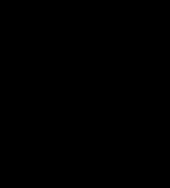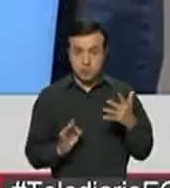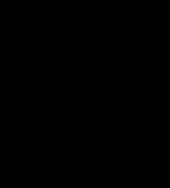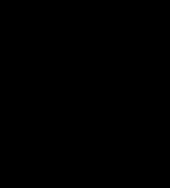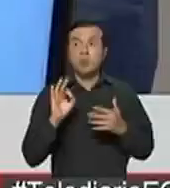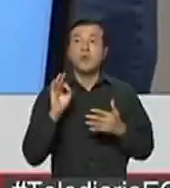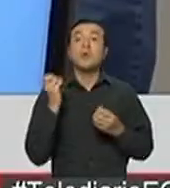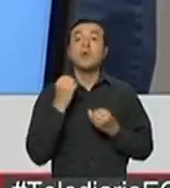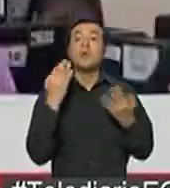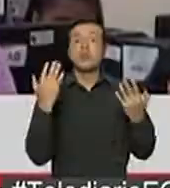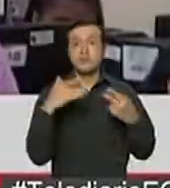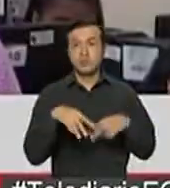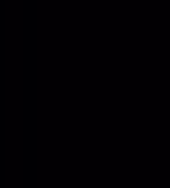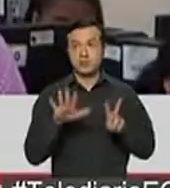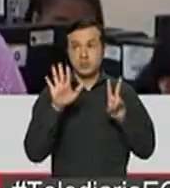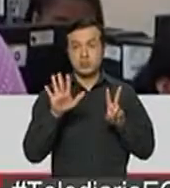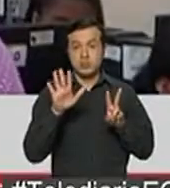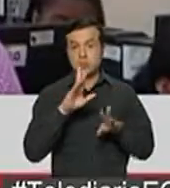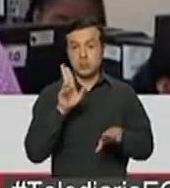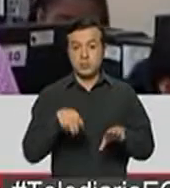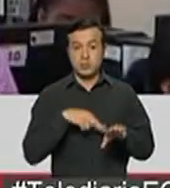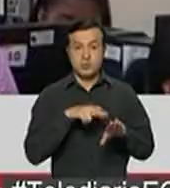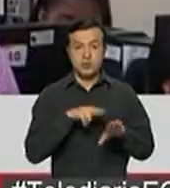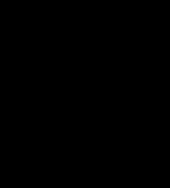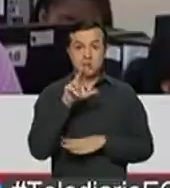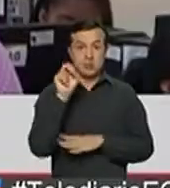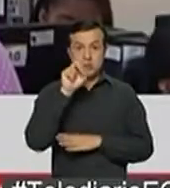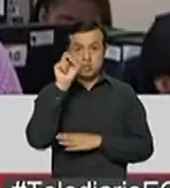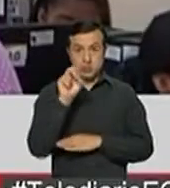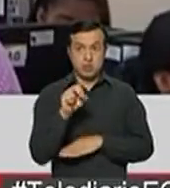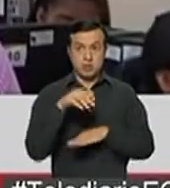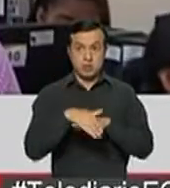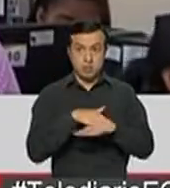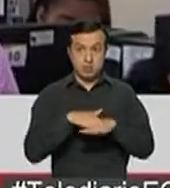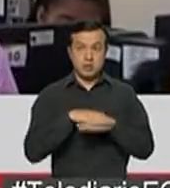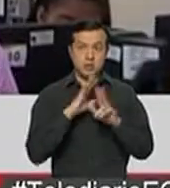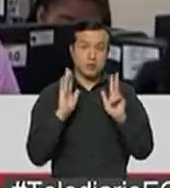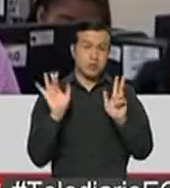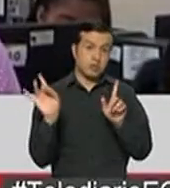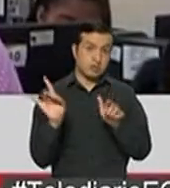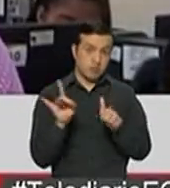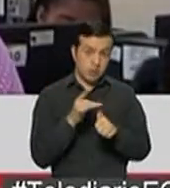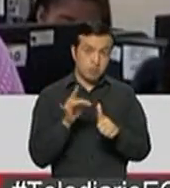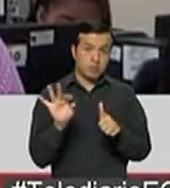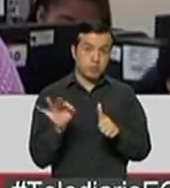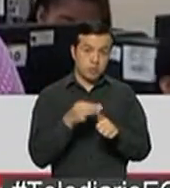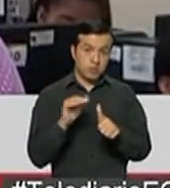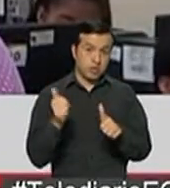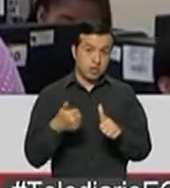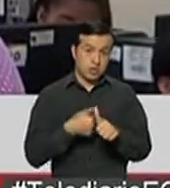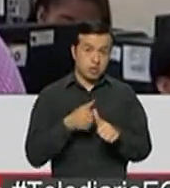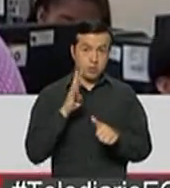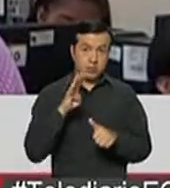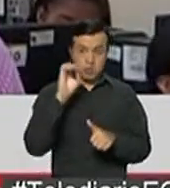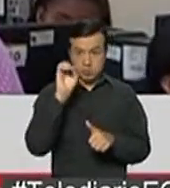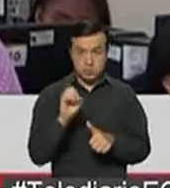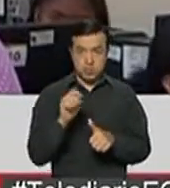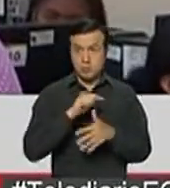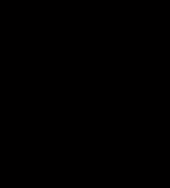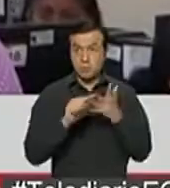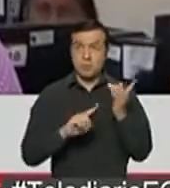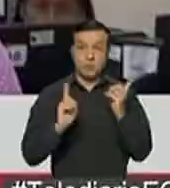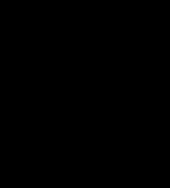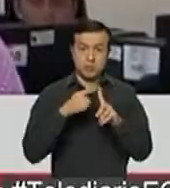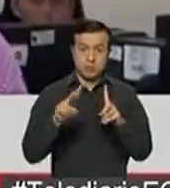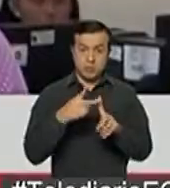un mínimo de 7. Normalmente el 30% de lo que es básica superior, octavo, noveno y décimo, el 40% de lo que es bachillerato, primero, segundo,